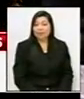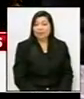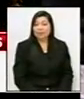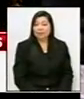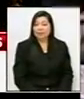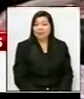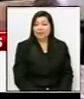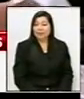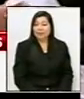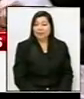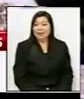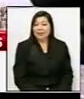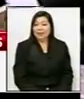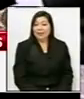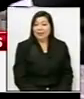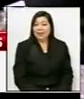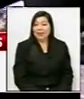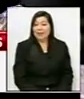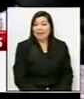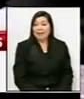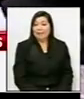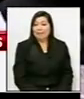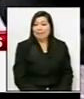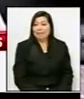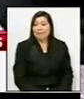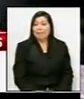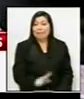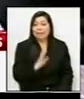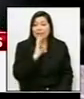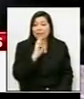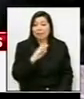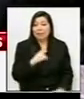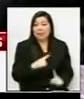congresista. Tiene el uso de la palabra el congresista Mantilla.